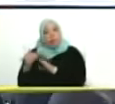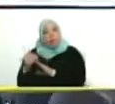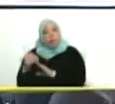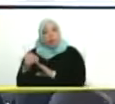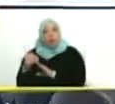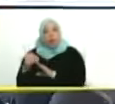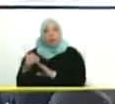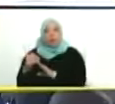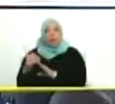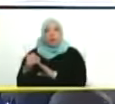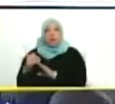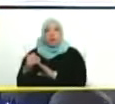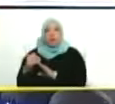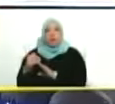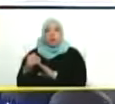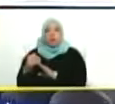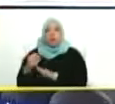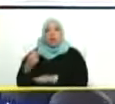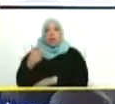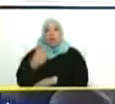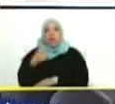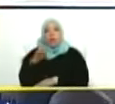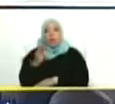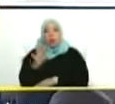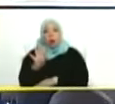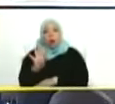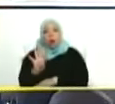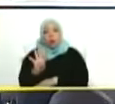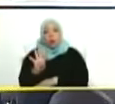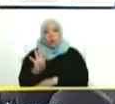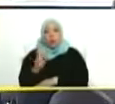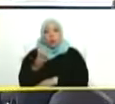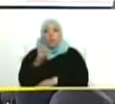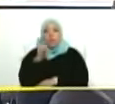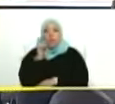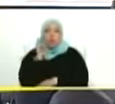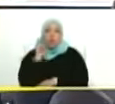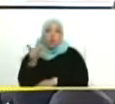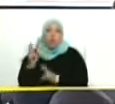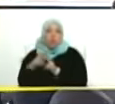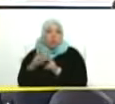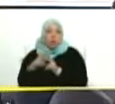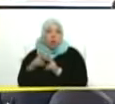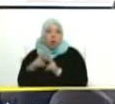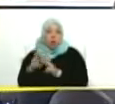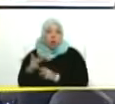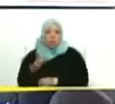y arriba de la 3 y 4, una zona famosa.